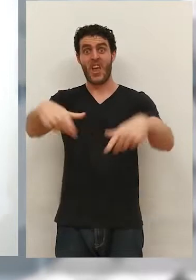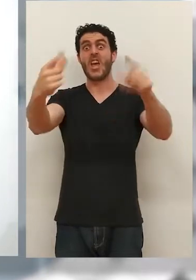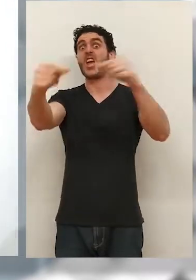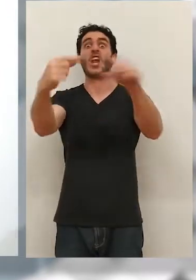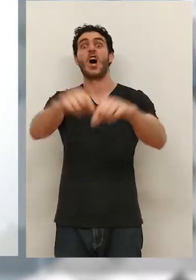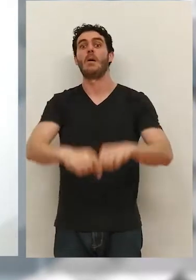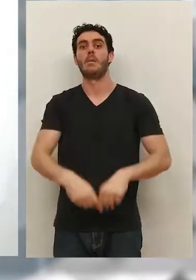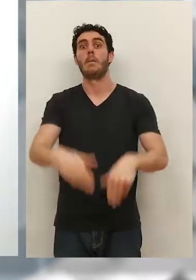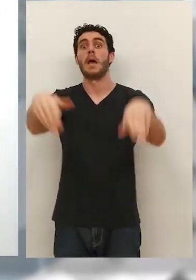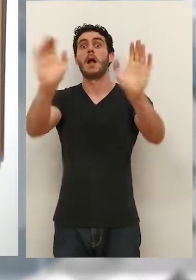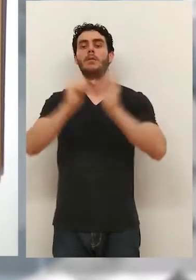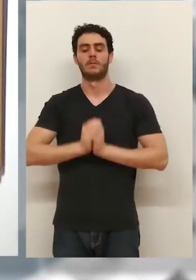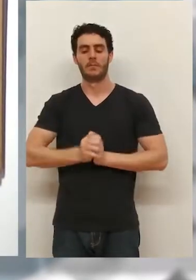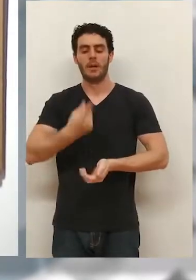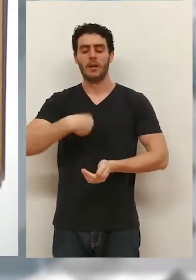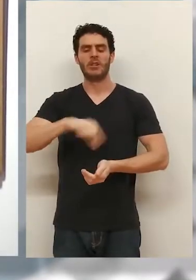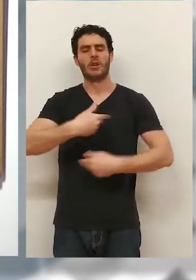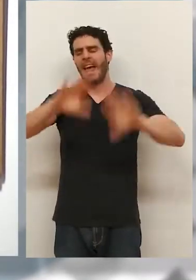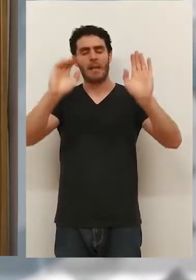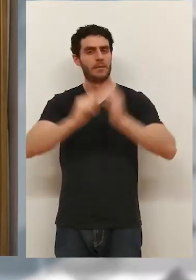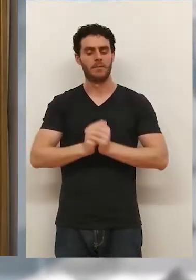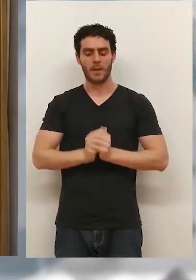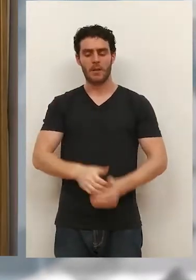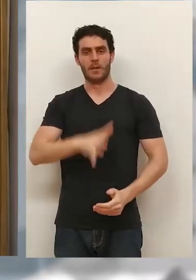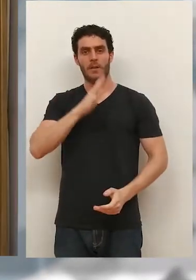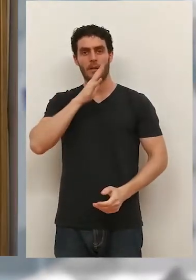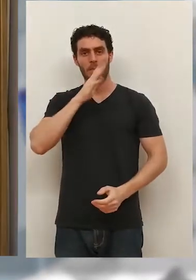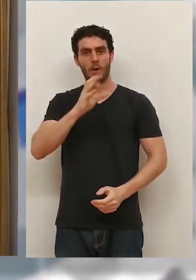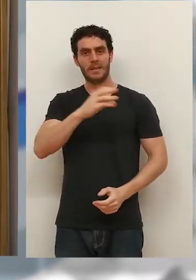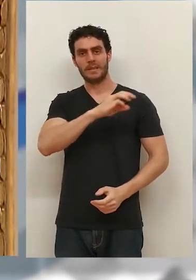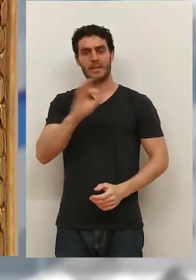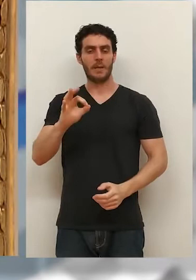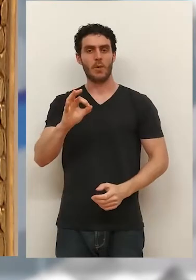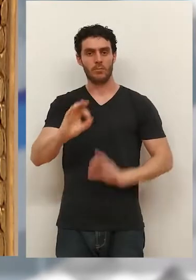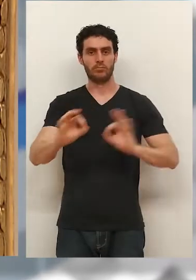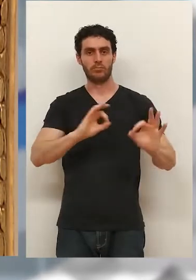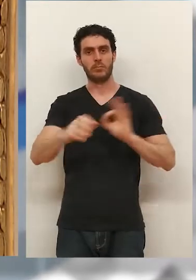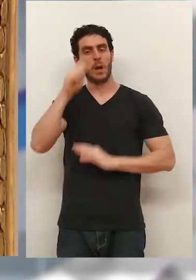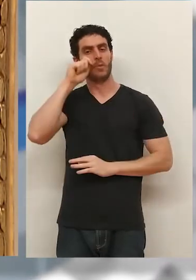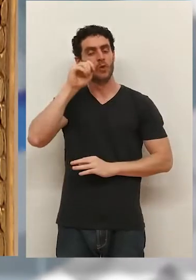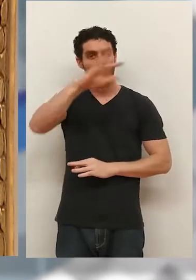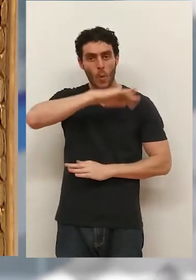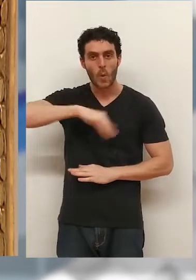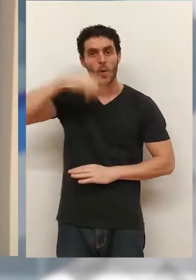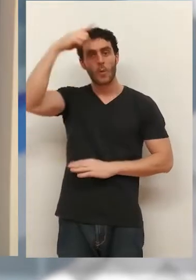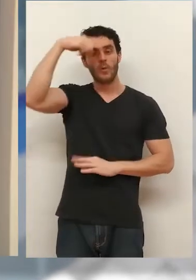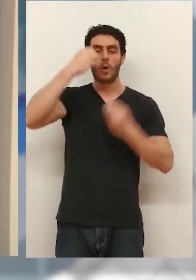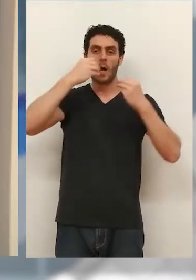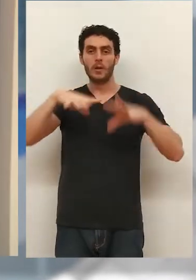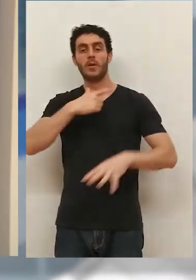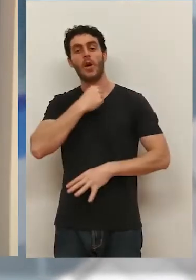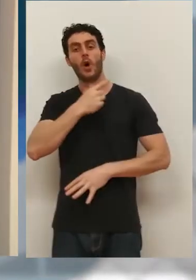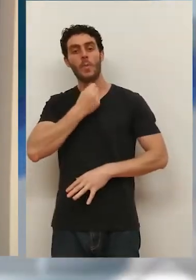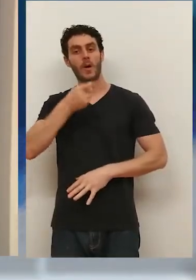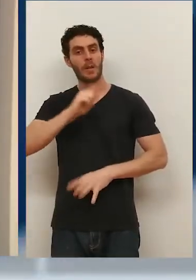¡hostia! ¡Hostia! ¡Se pueden ir marchando! ¡Egos un prímulo! Porque Sapo Producciones nos vuelven a congregar en el museo en torno a la cultura, la historia,